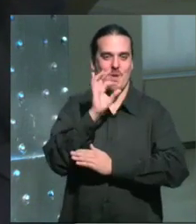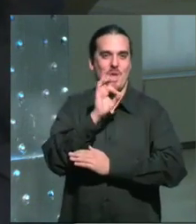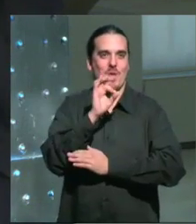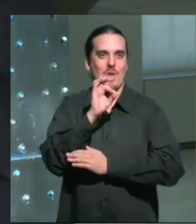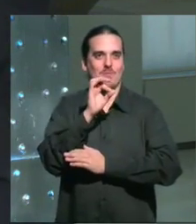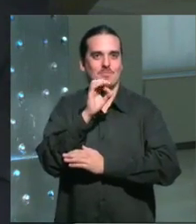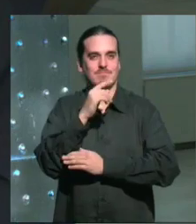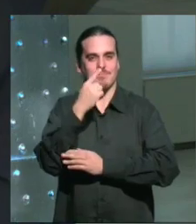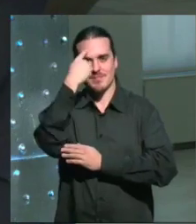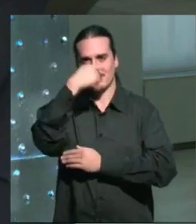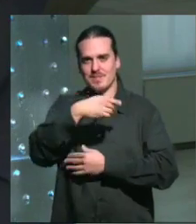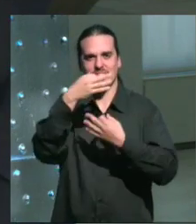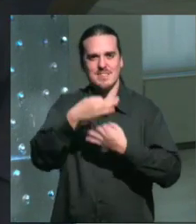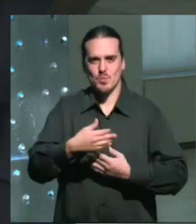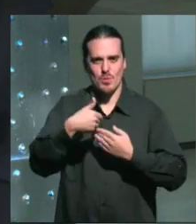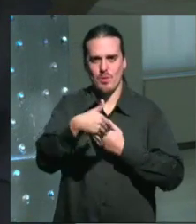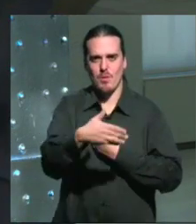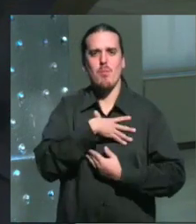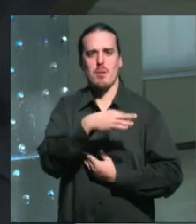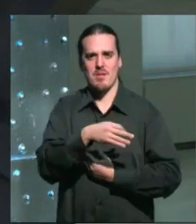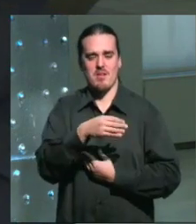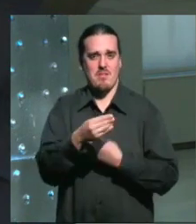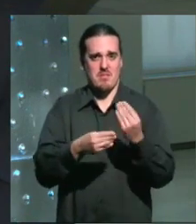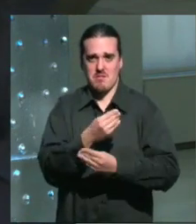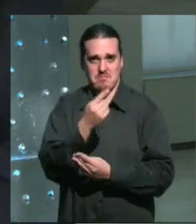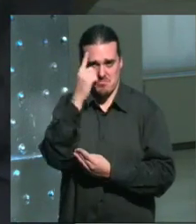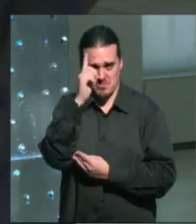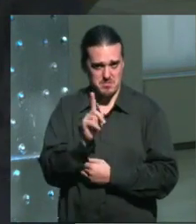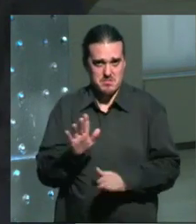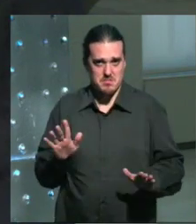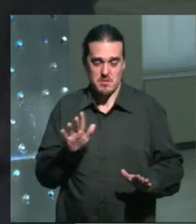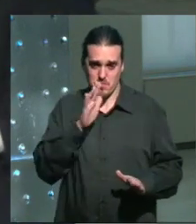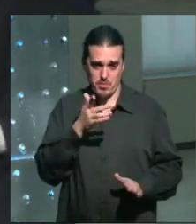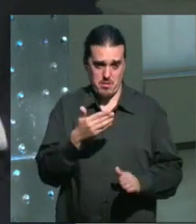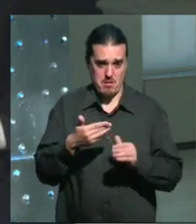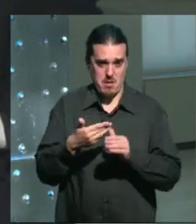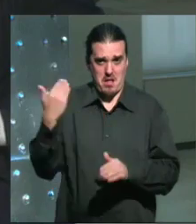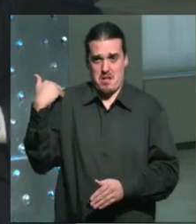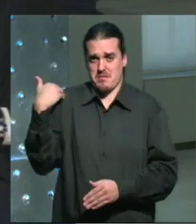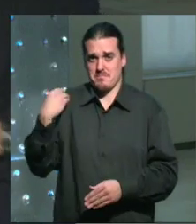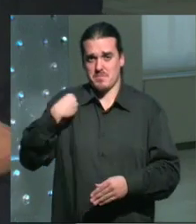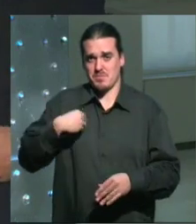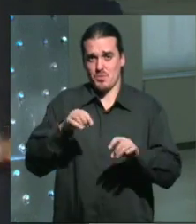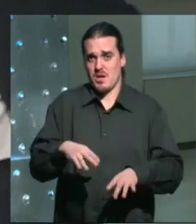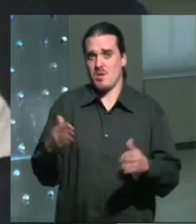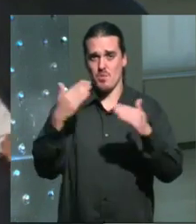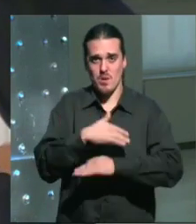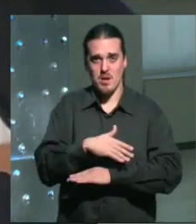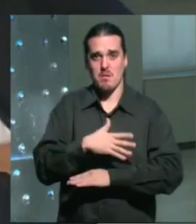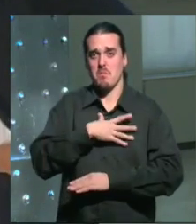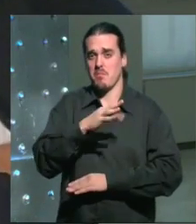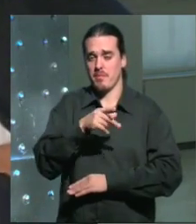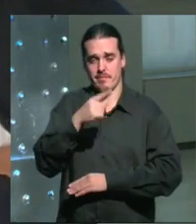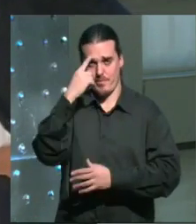el pensar que esto se podía hacer. Además, no había precedente. Y todo indicaba de que esto era una locura y suicidio. Precisamente por eso, te